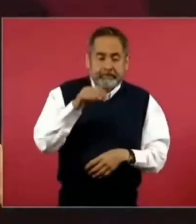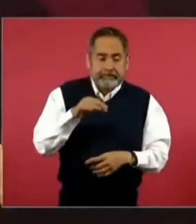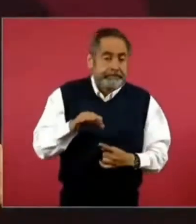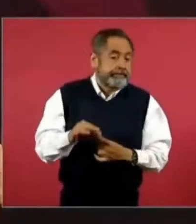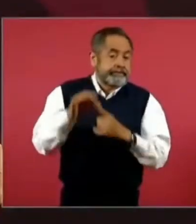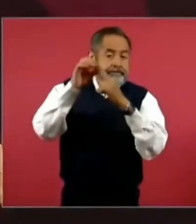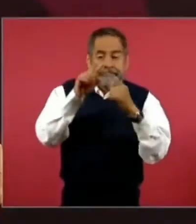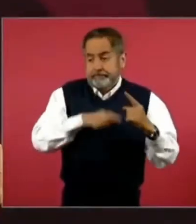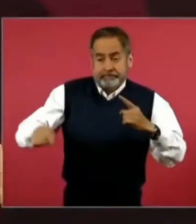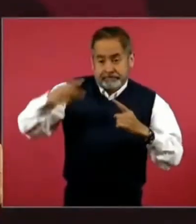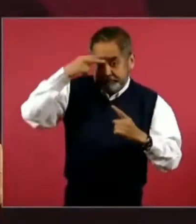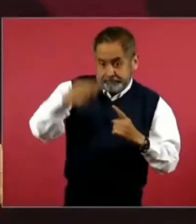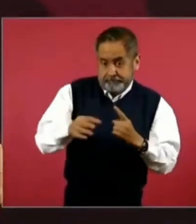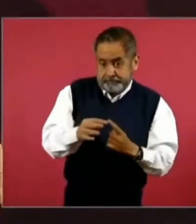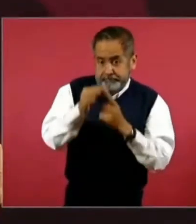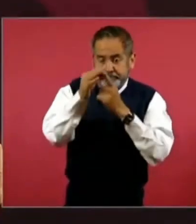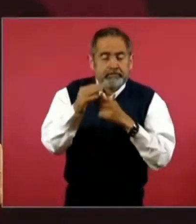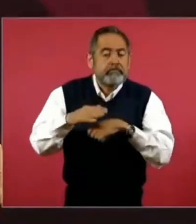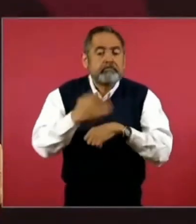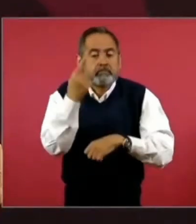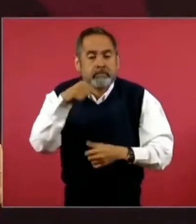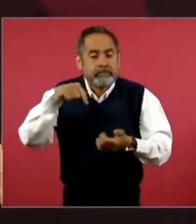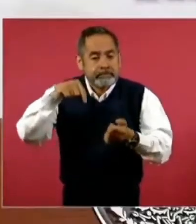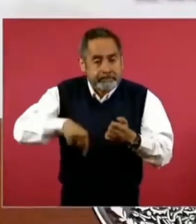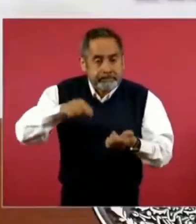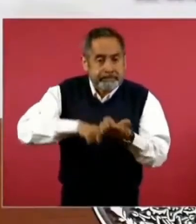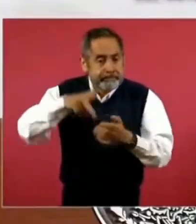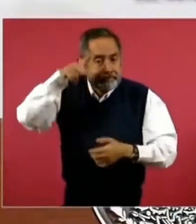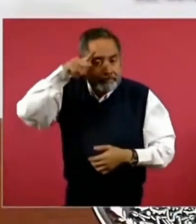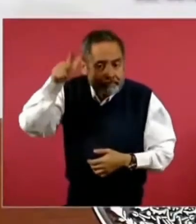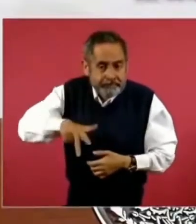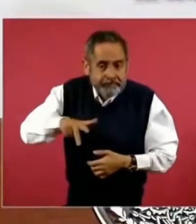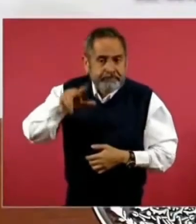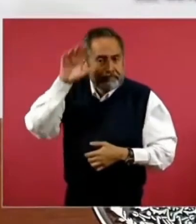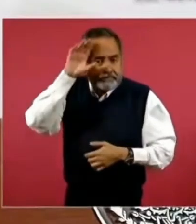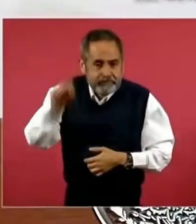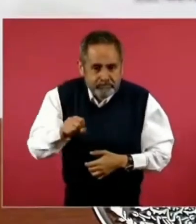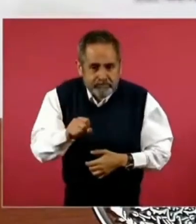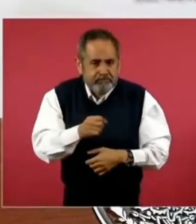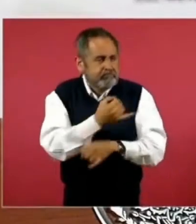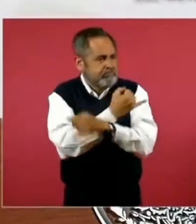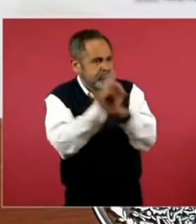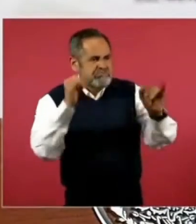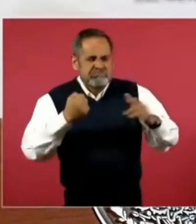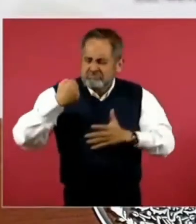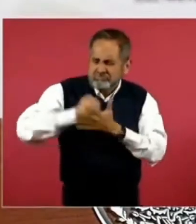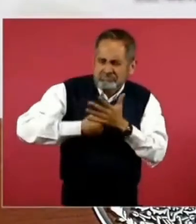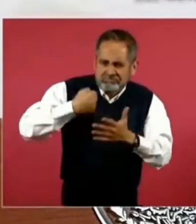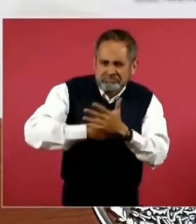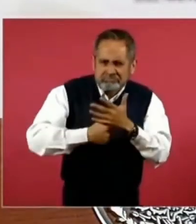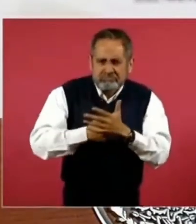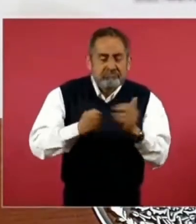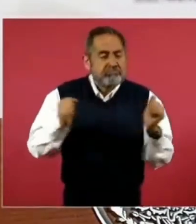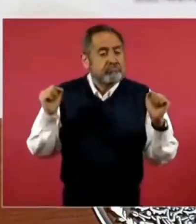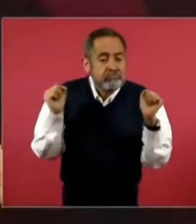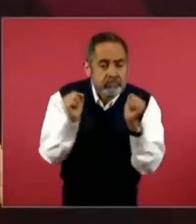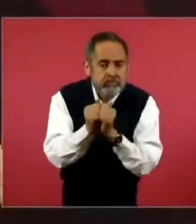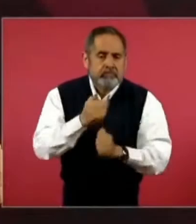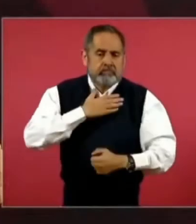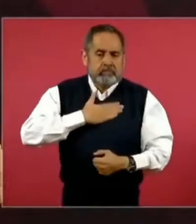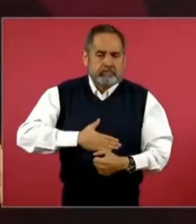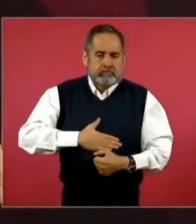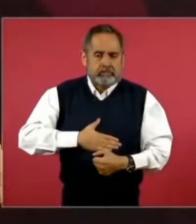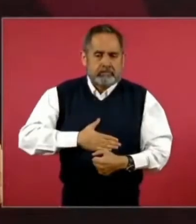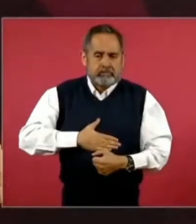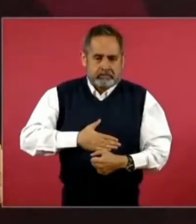mexicanos, porque aquí Hidalgo y Morelos no solo luchan por la independencia, luchan por la justicia,